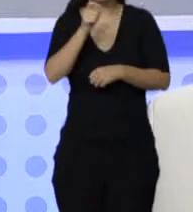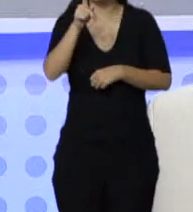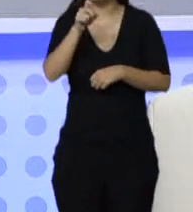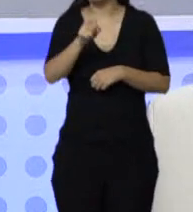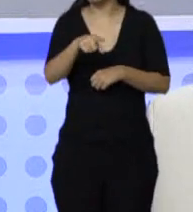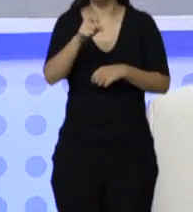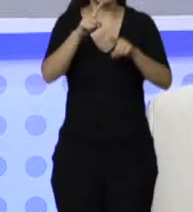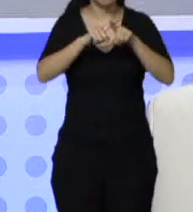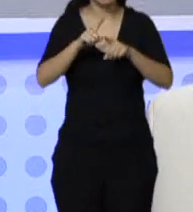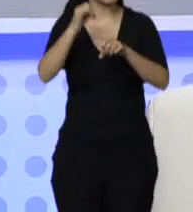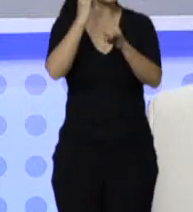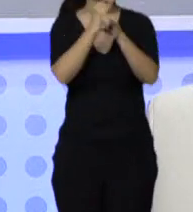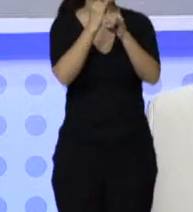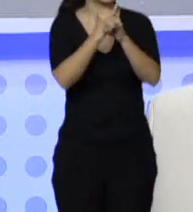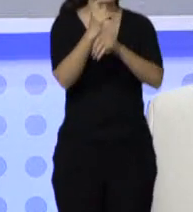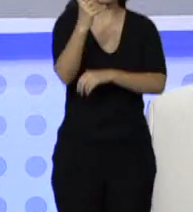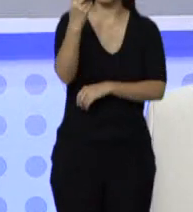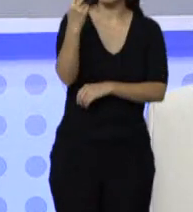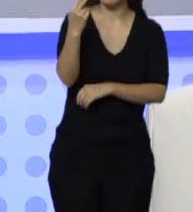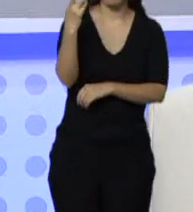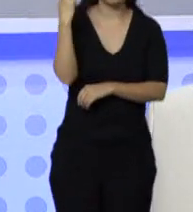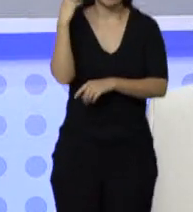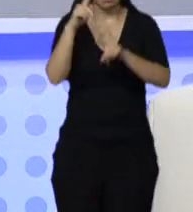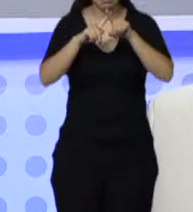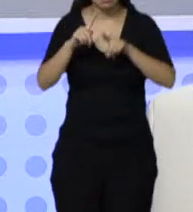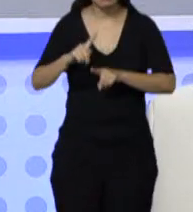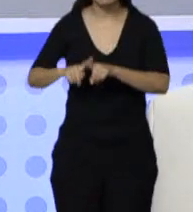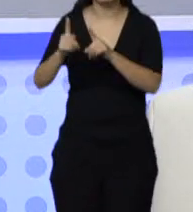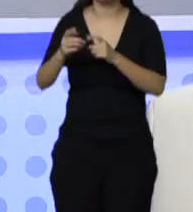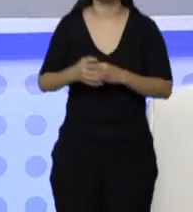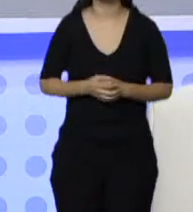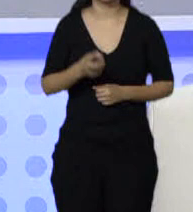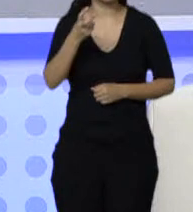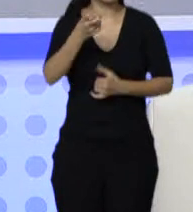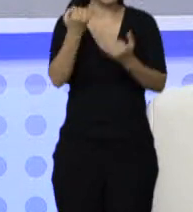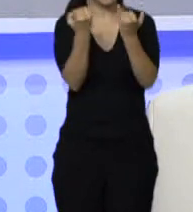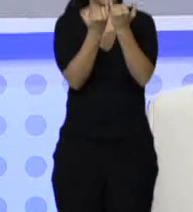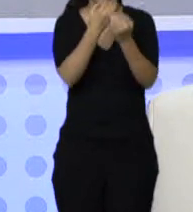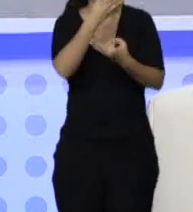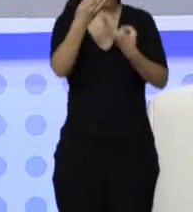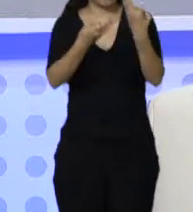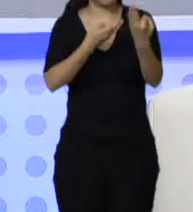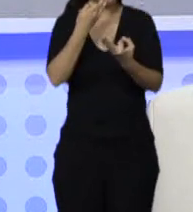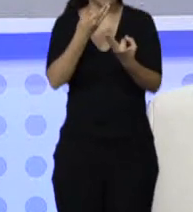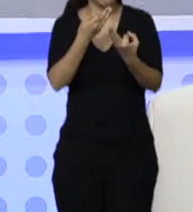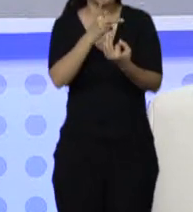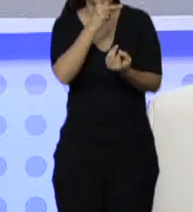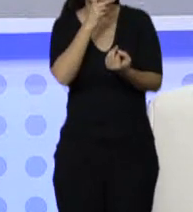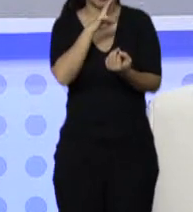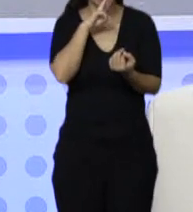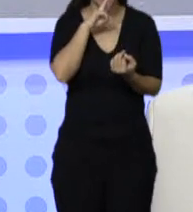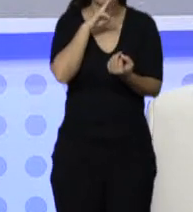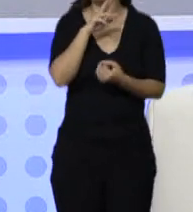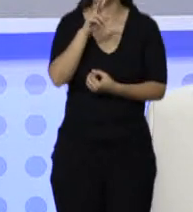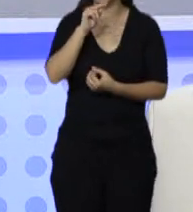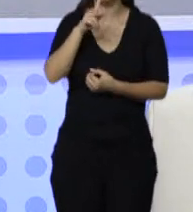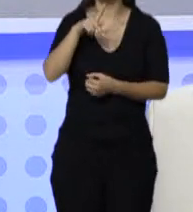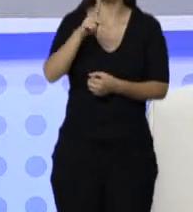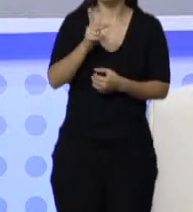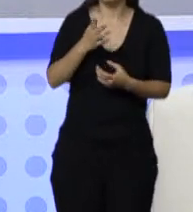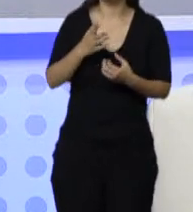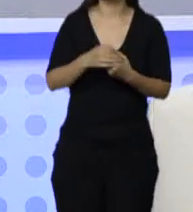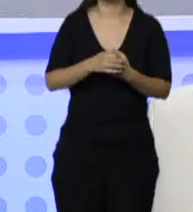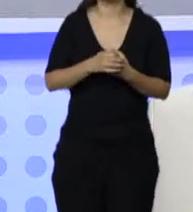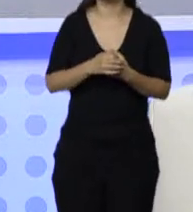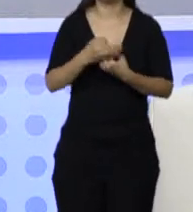ciertas plataformas no hay todos los casos es así pero bueno de manera general todos tendrán